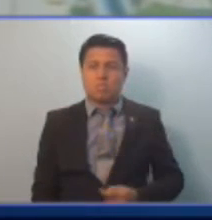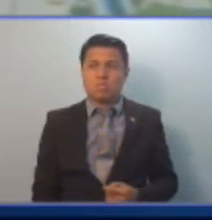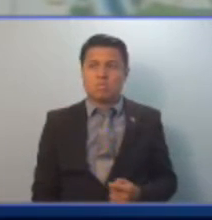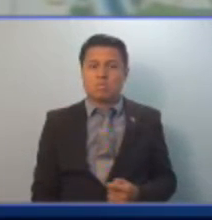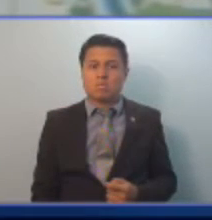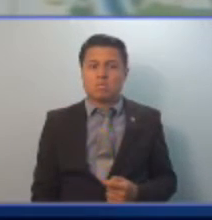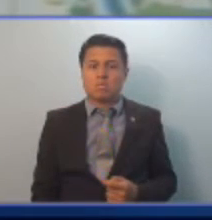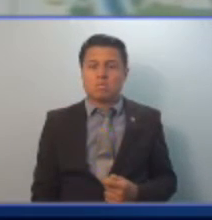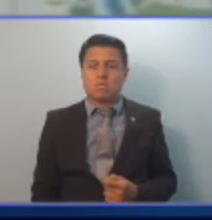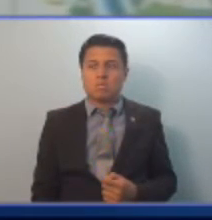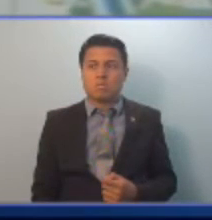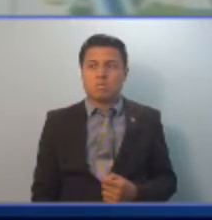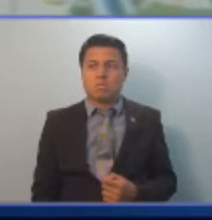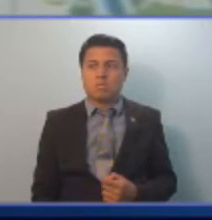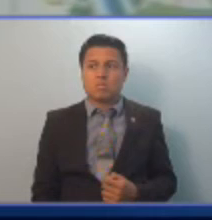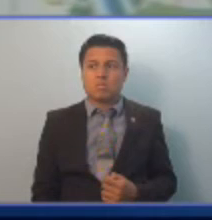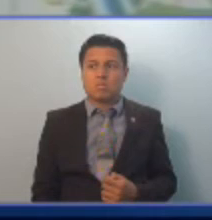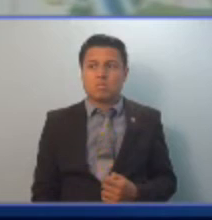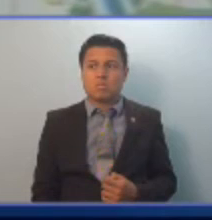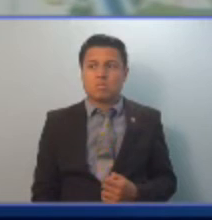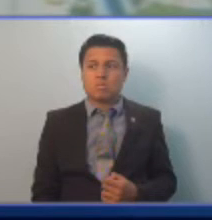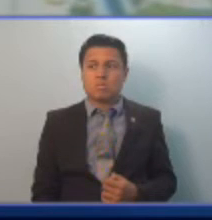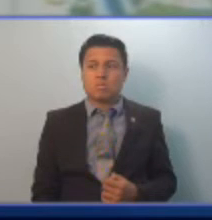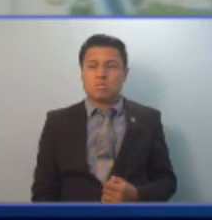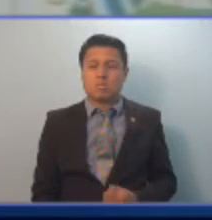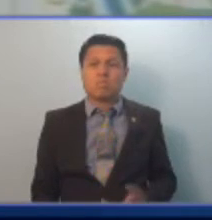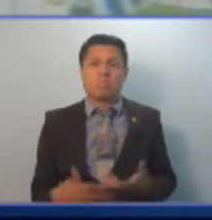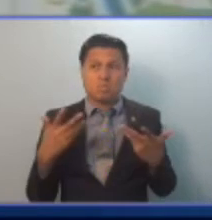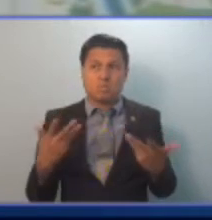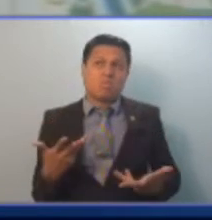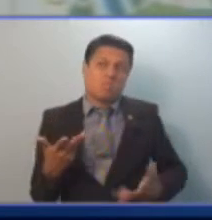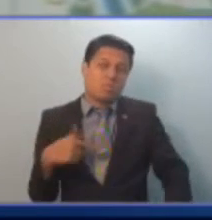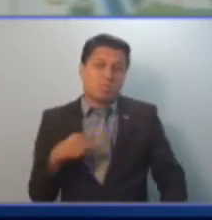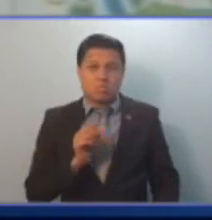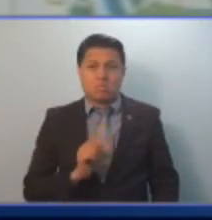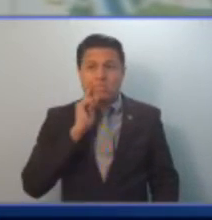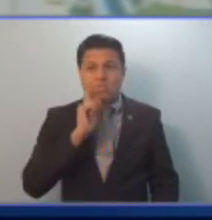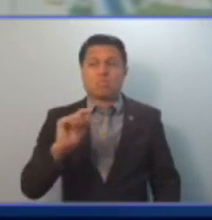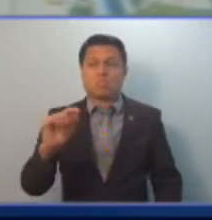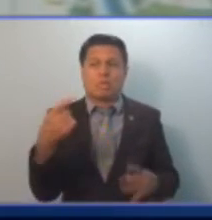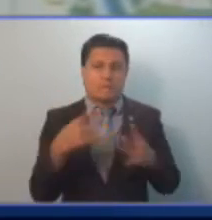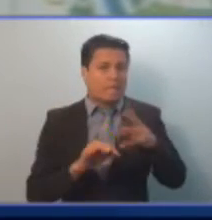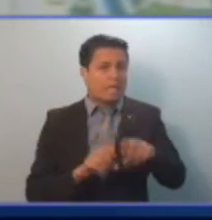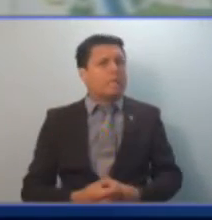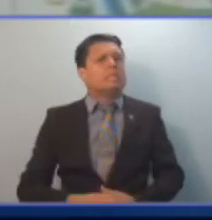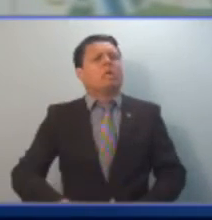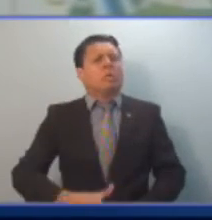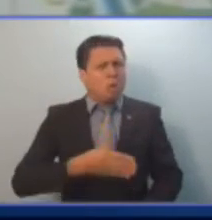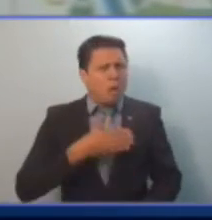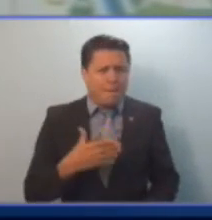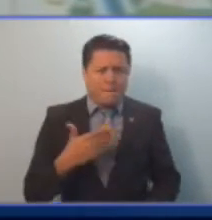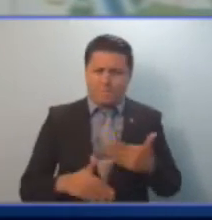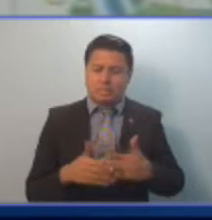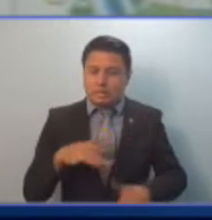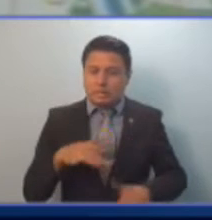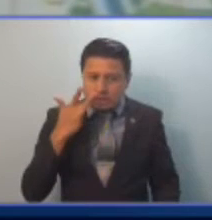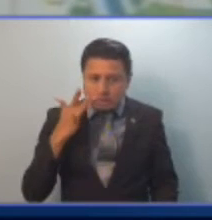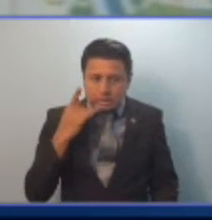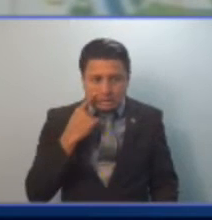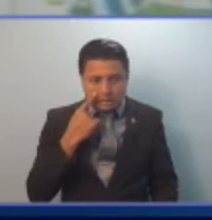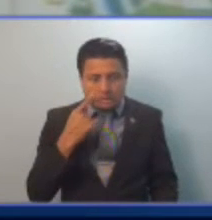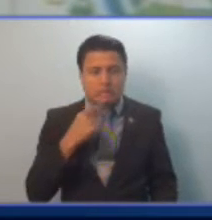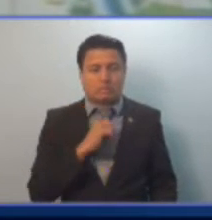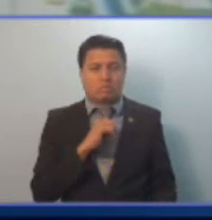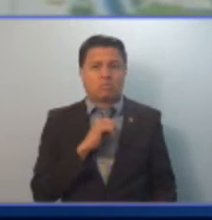corrupción, ¿verdad? Entonces, estamos hablando de delitos complejos, delicados.